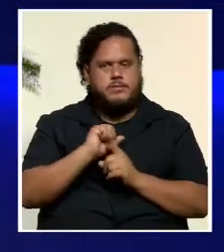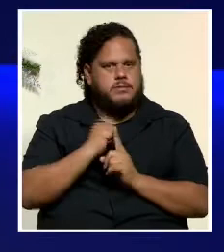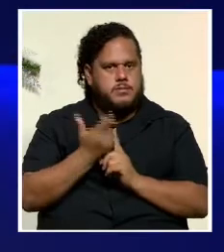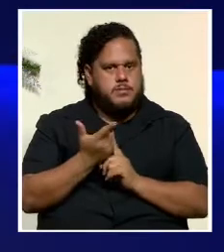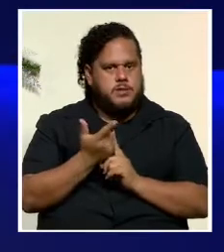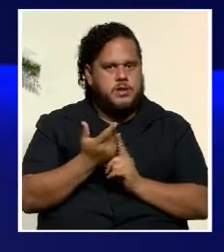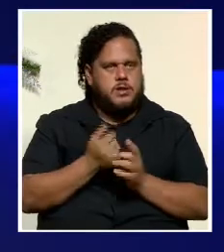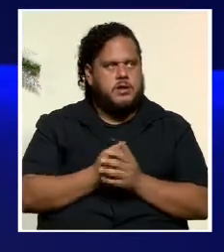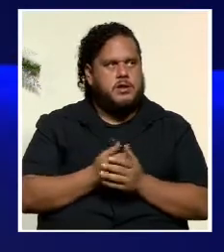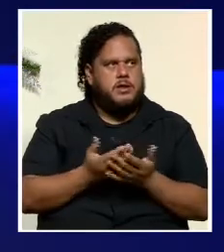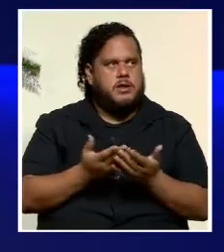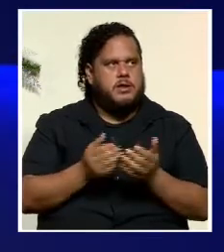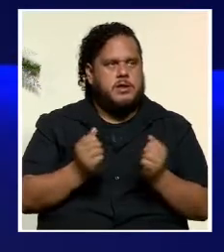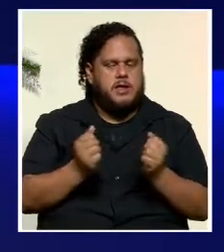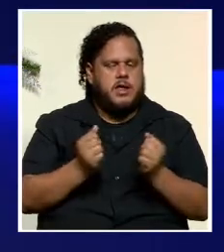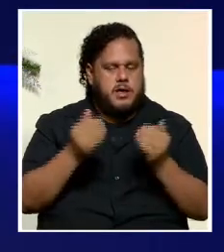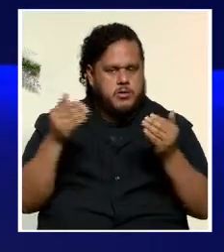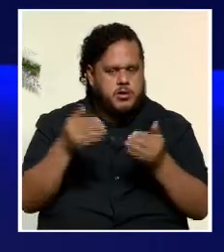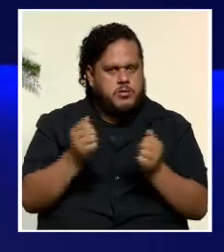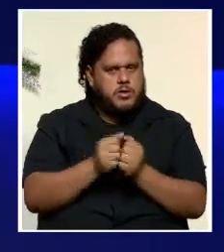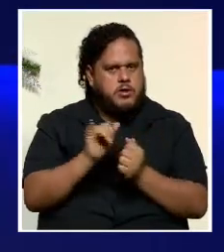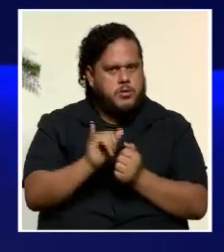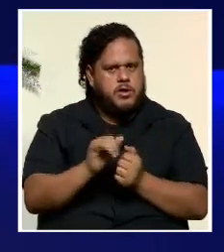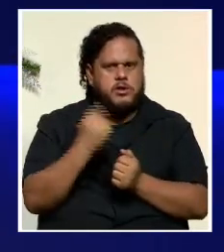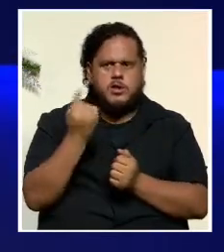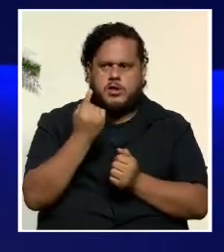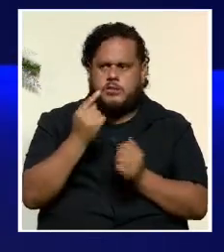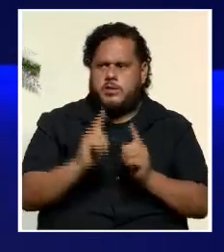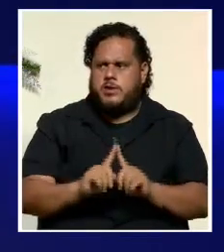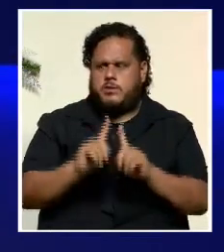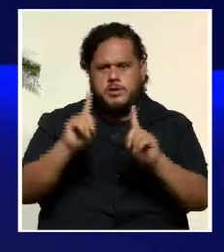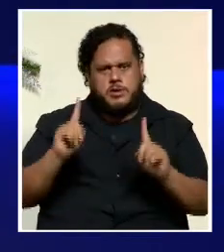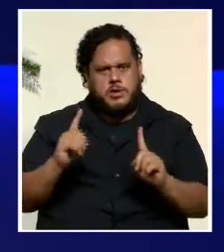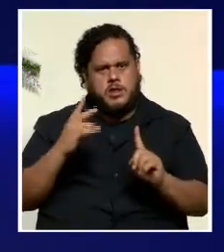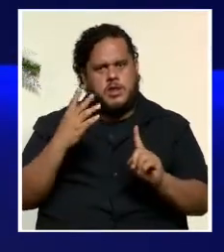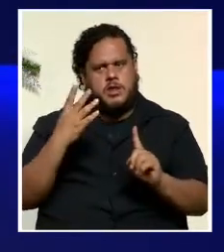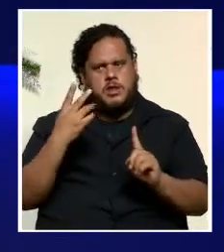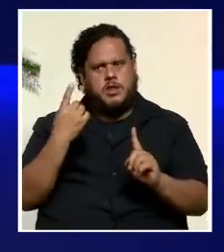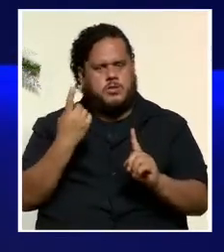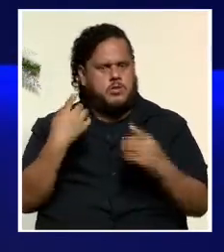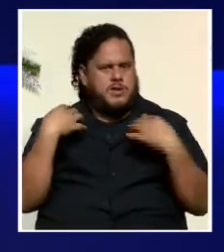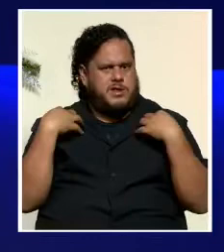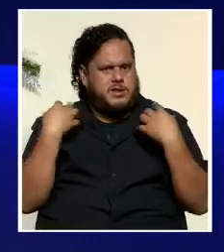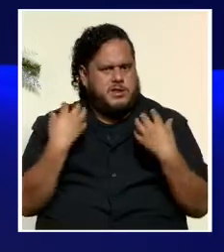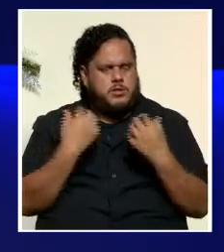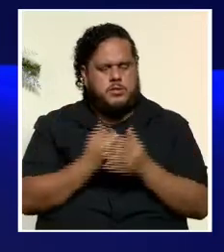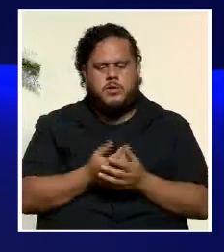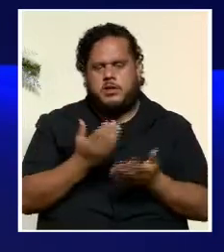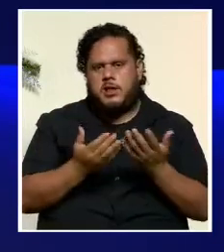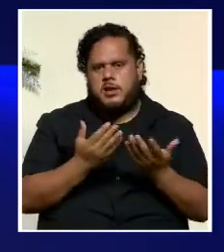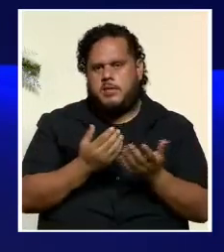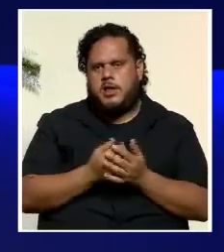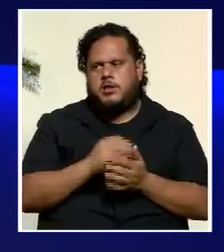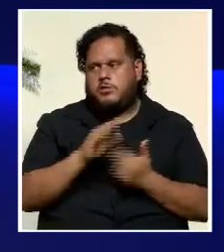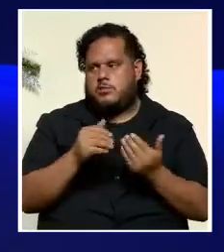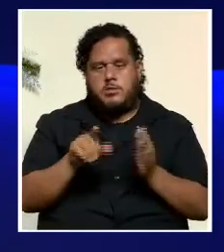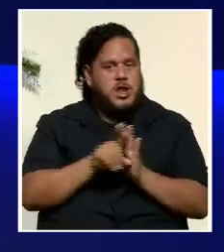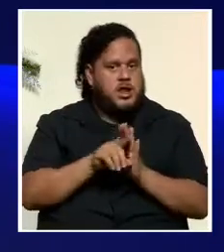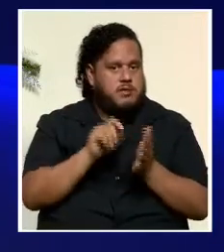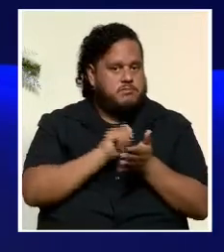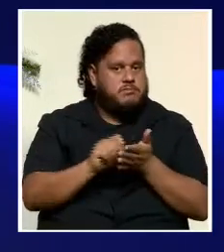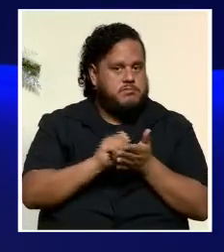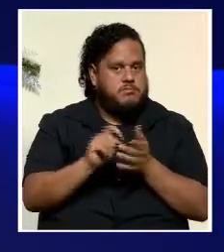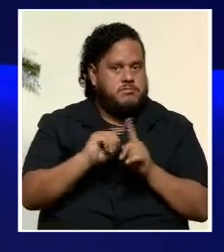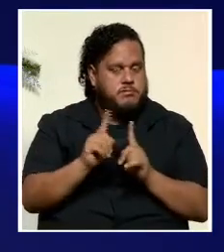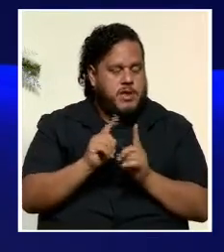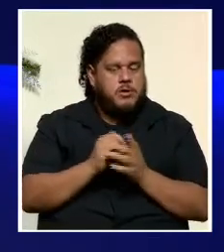se corresponde con eso, siempre hay una distancia y una tensión. Puede ser que la ley esté escrita, pero de ahí a